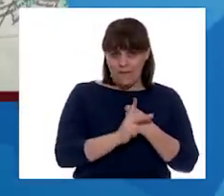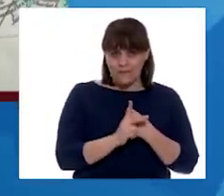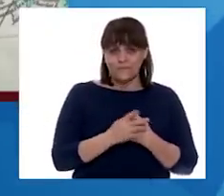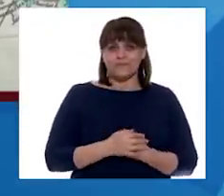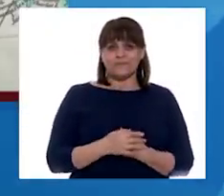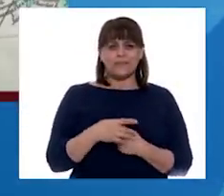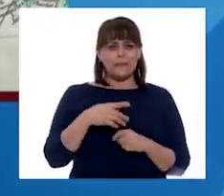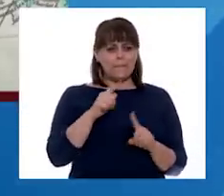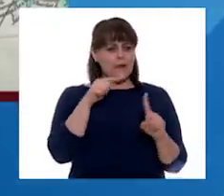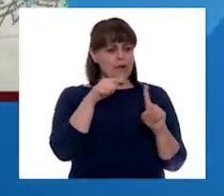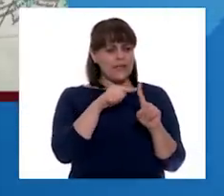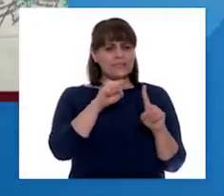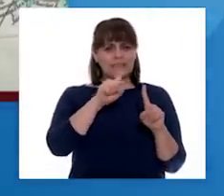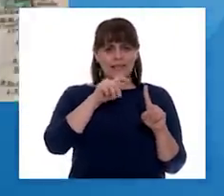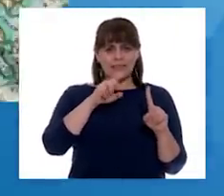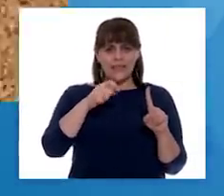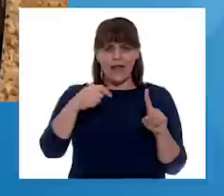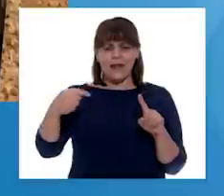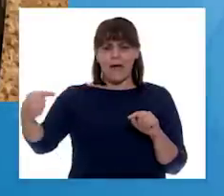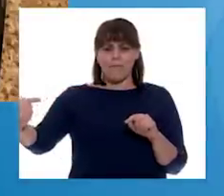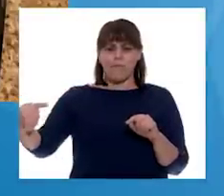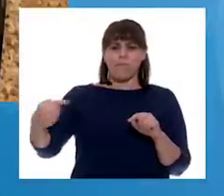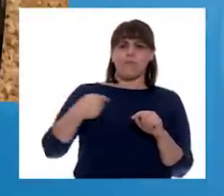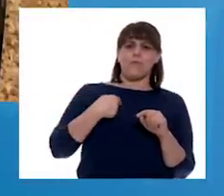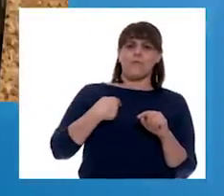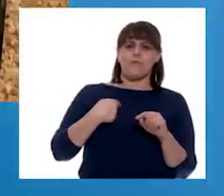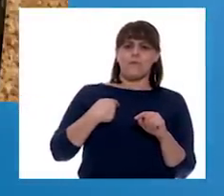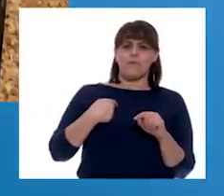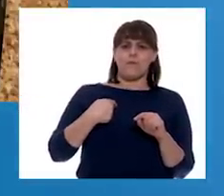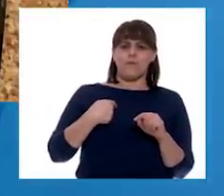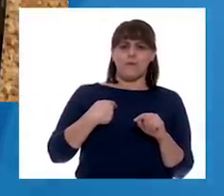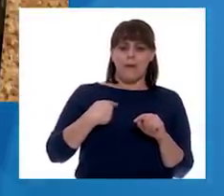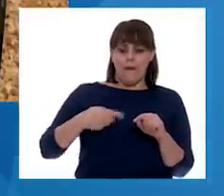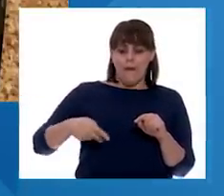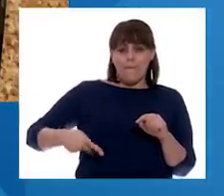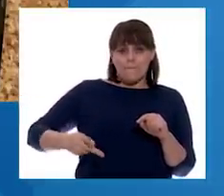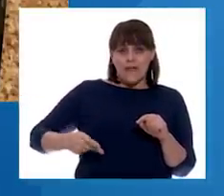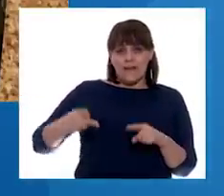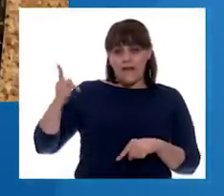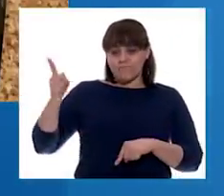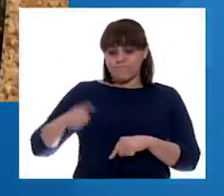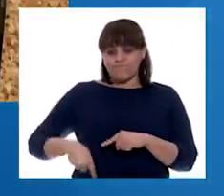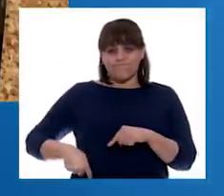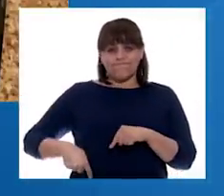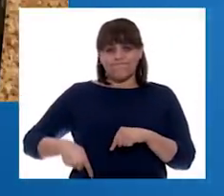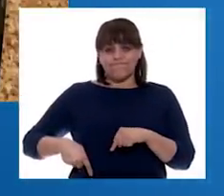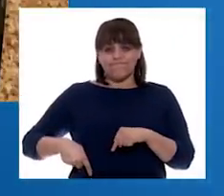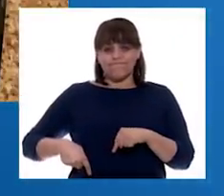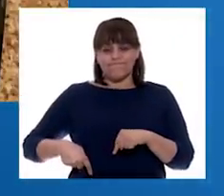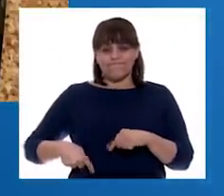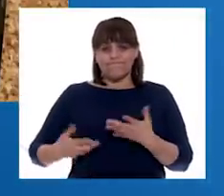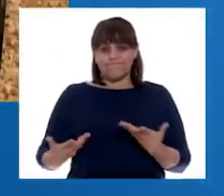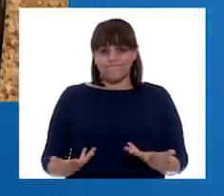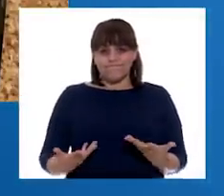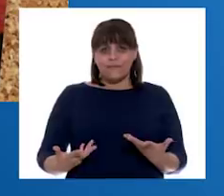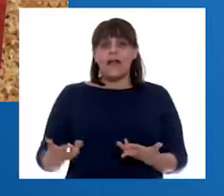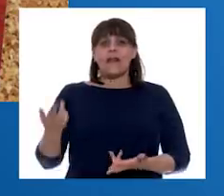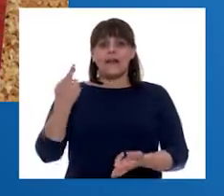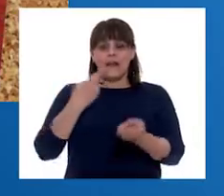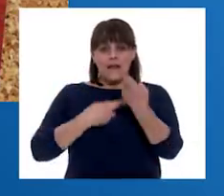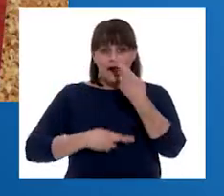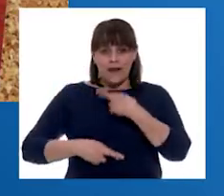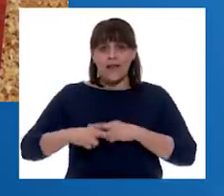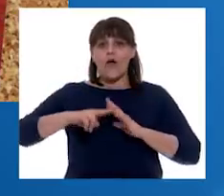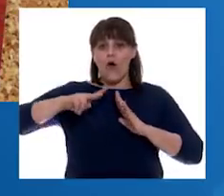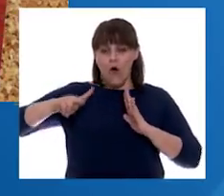Anna recibe un cañonazo. Perder su pierna le haría ganar publicidad en el futuro, garantizando su regreso